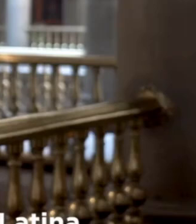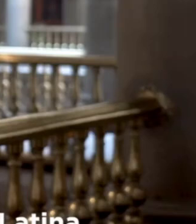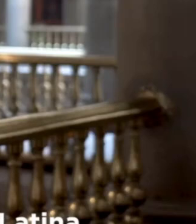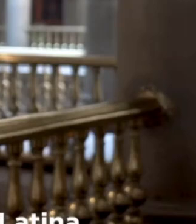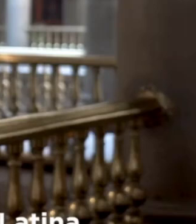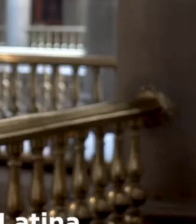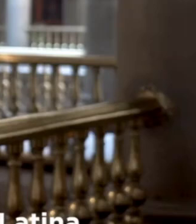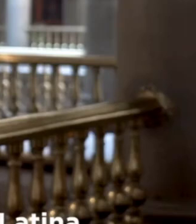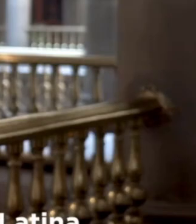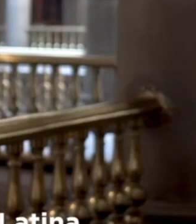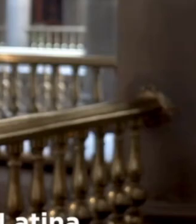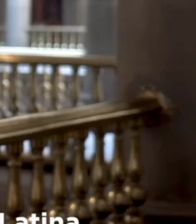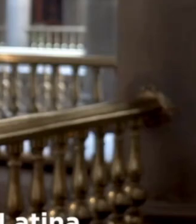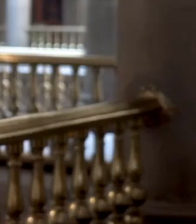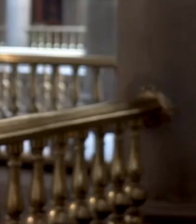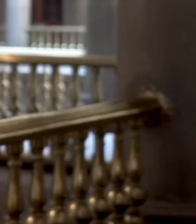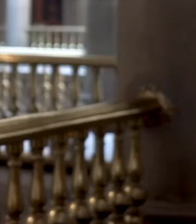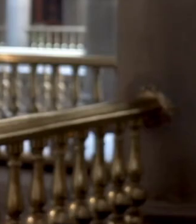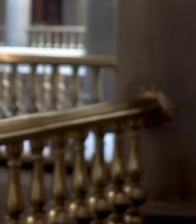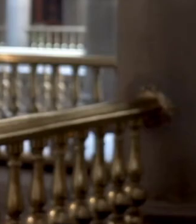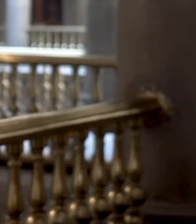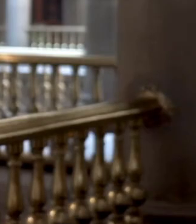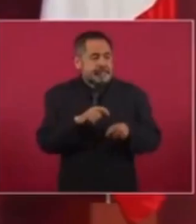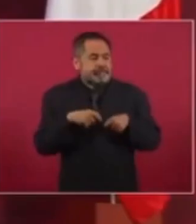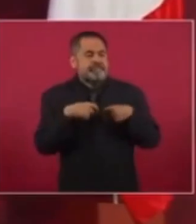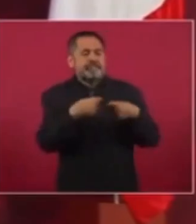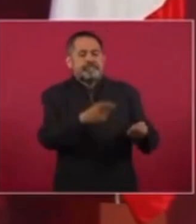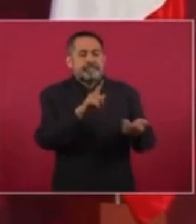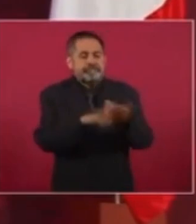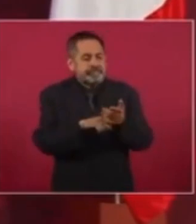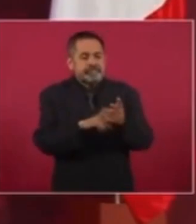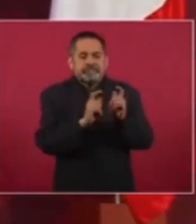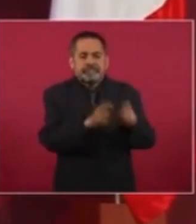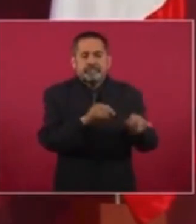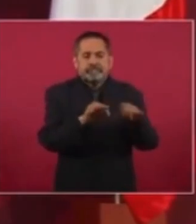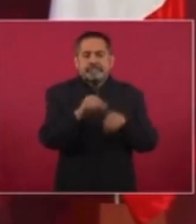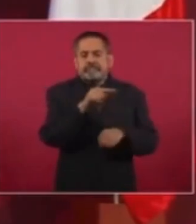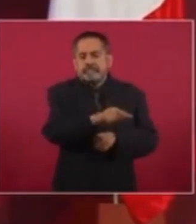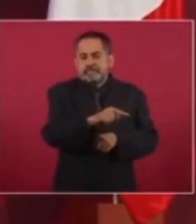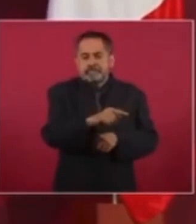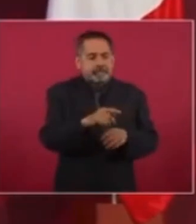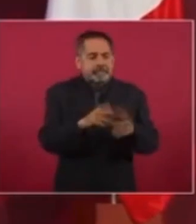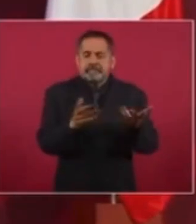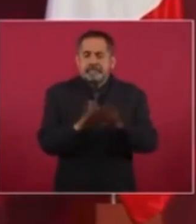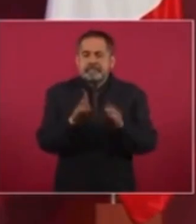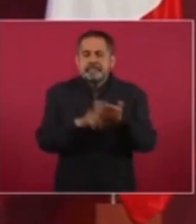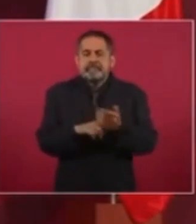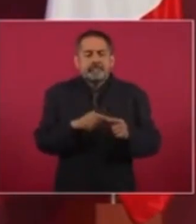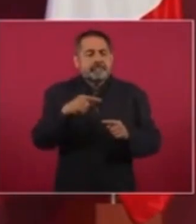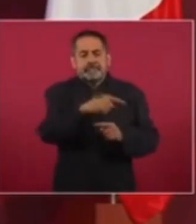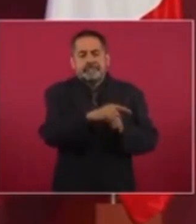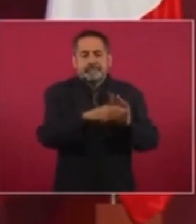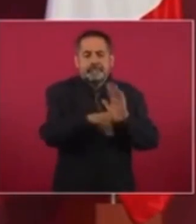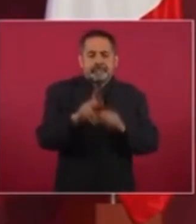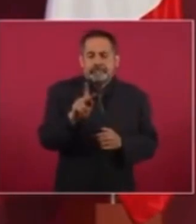muchos países de América Latina hoy están a la vanguardia. Vamos a ir a un video de el presidente